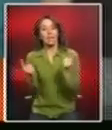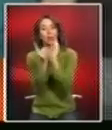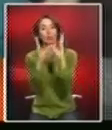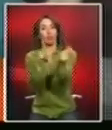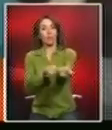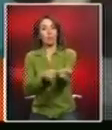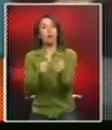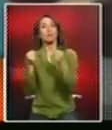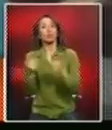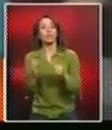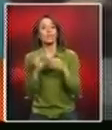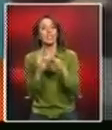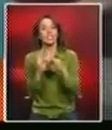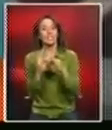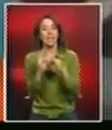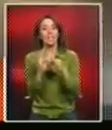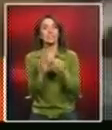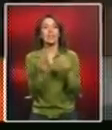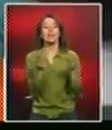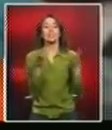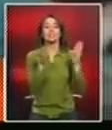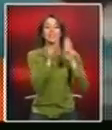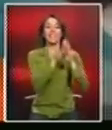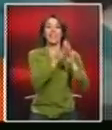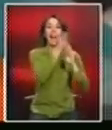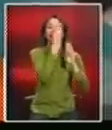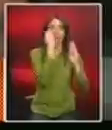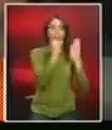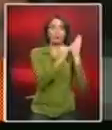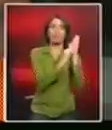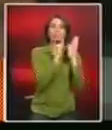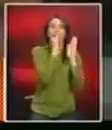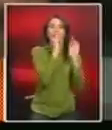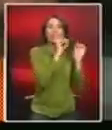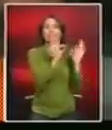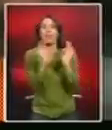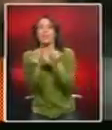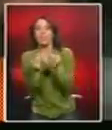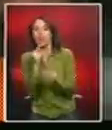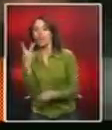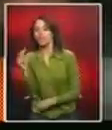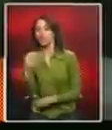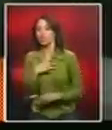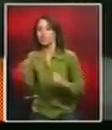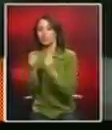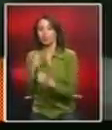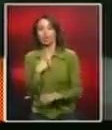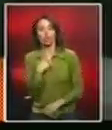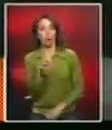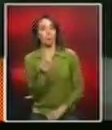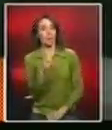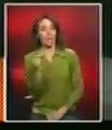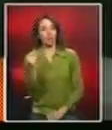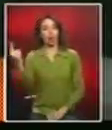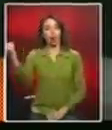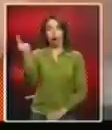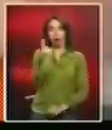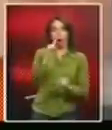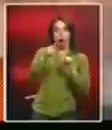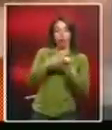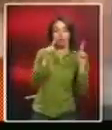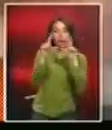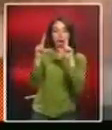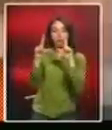fue posible gracias al cierre de un capítulo que estaba en puntos suspensivos. No se asuste, si soy yo. Pedro aparecía otra vez en